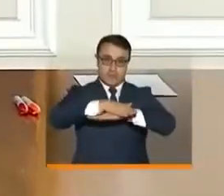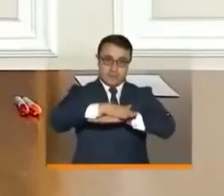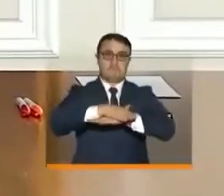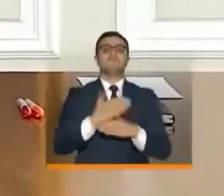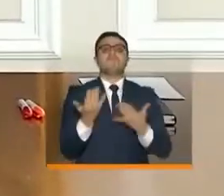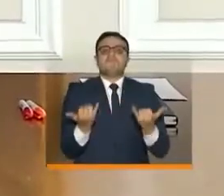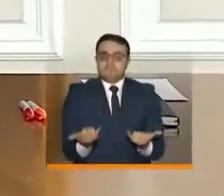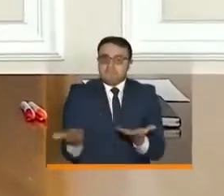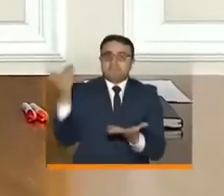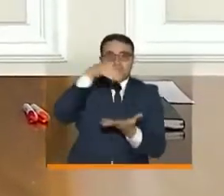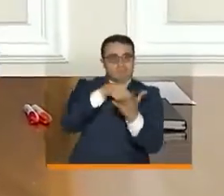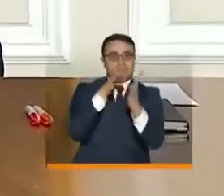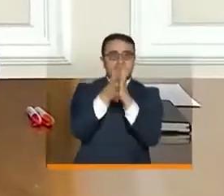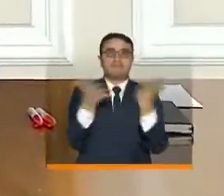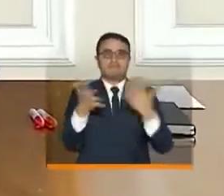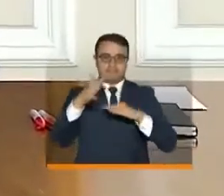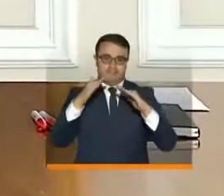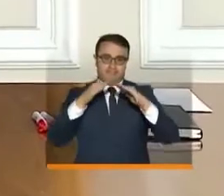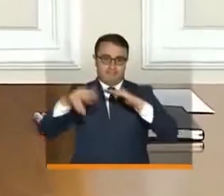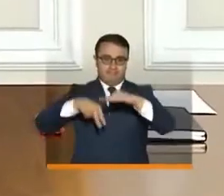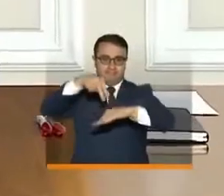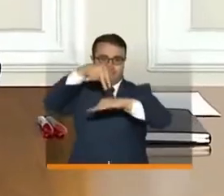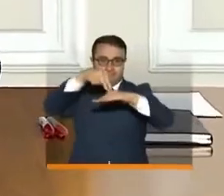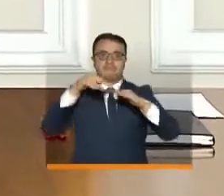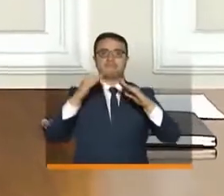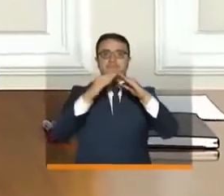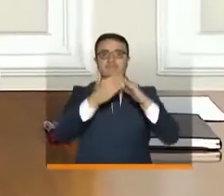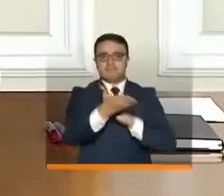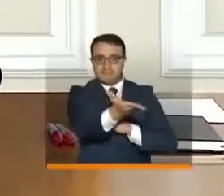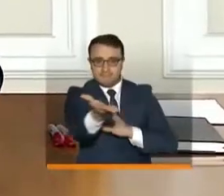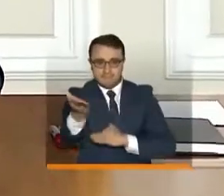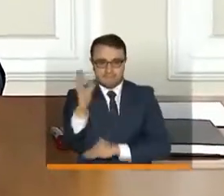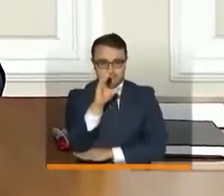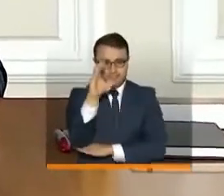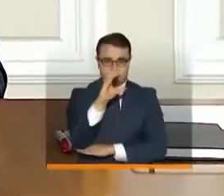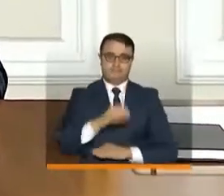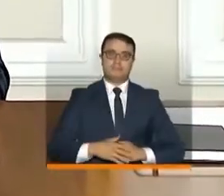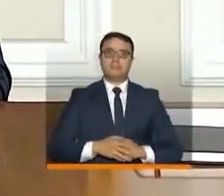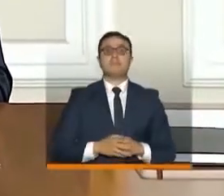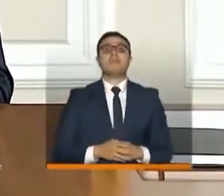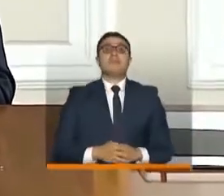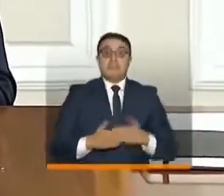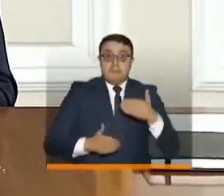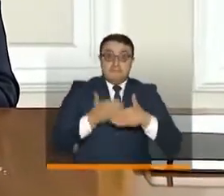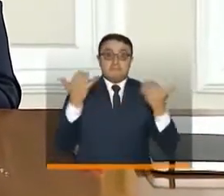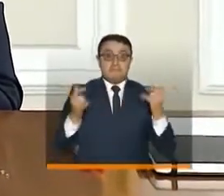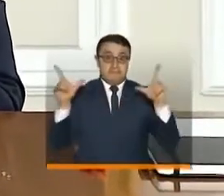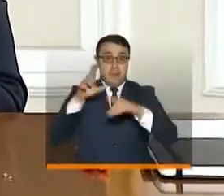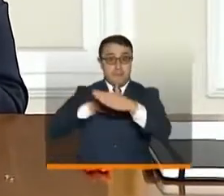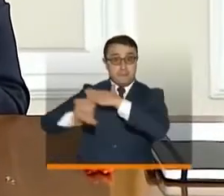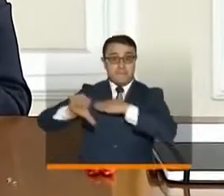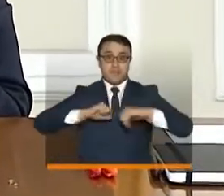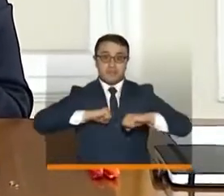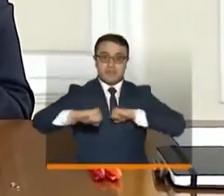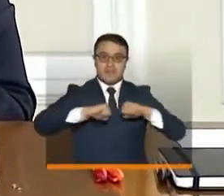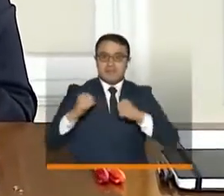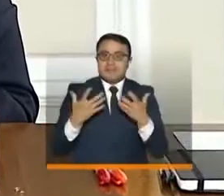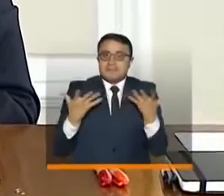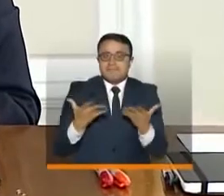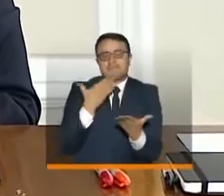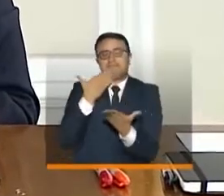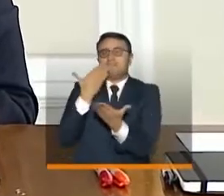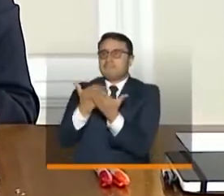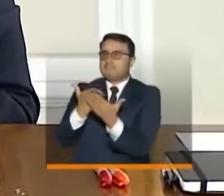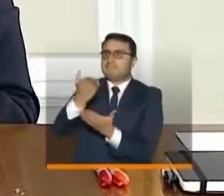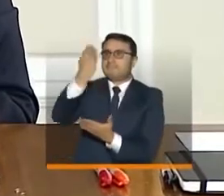No es extraño, ante la falta de imaginación y de ausencia de proyecto de país y en ello un plan estratégico en ciencia, no queda más